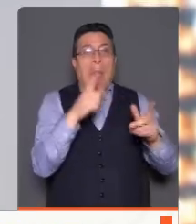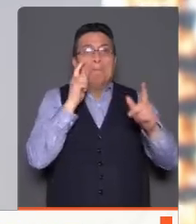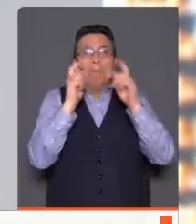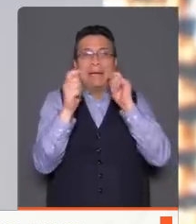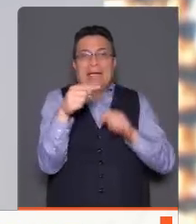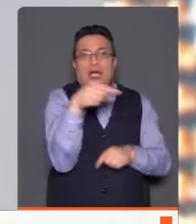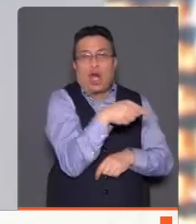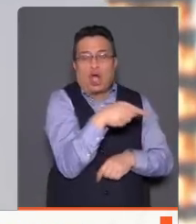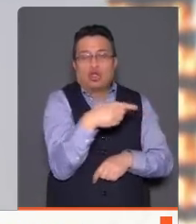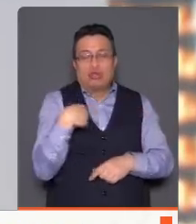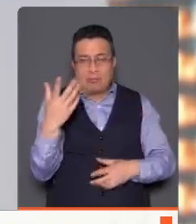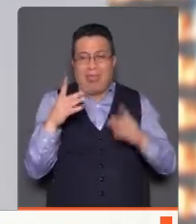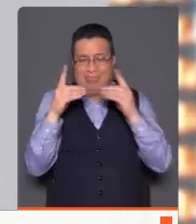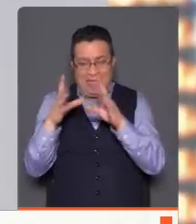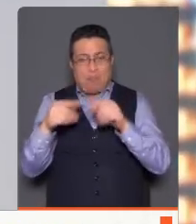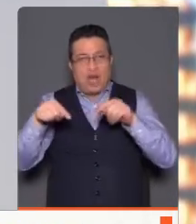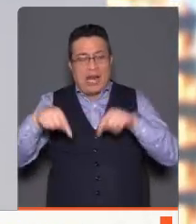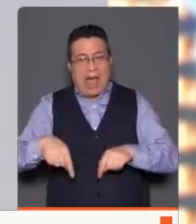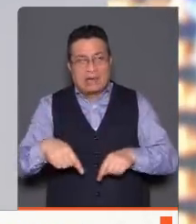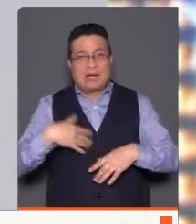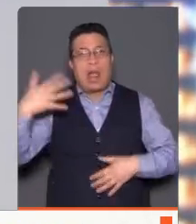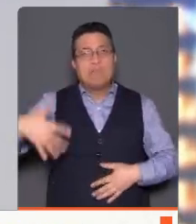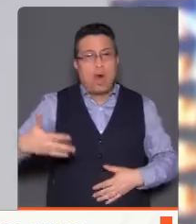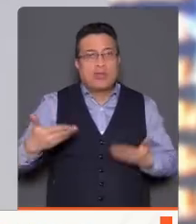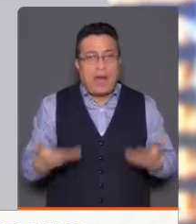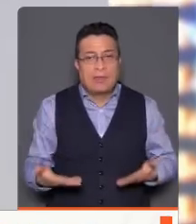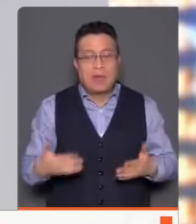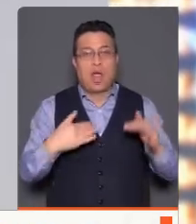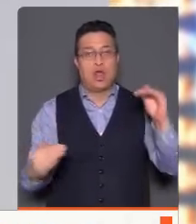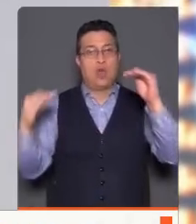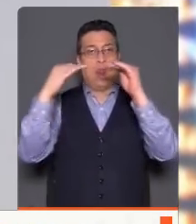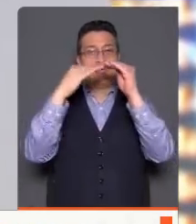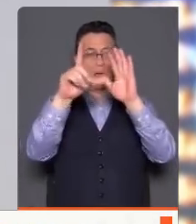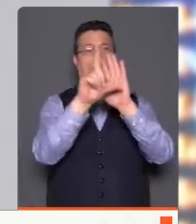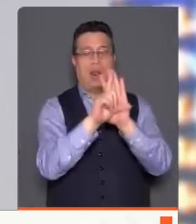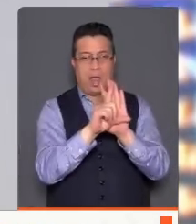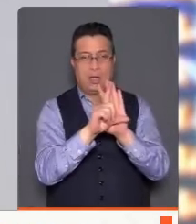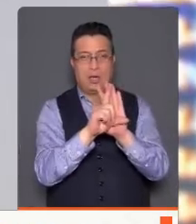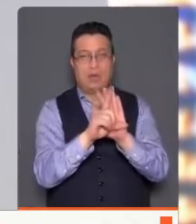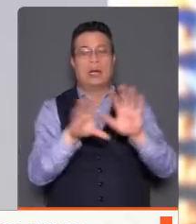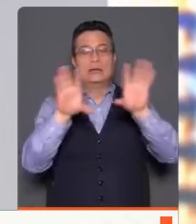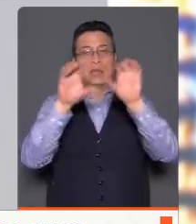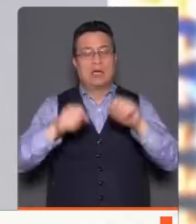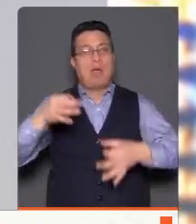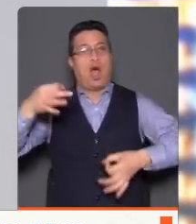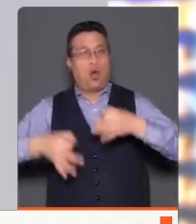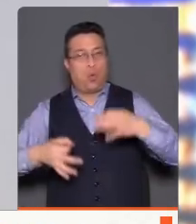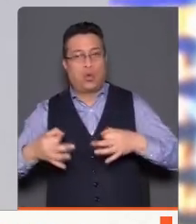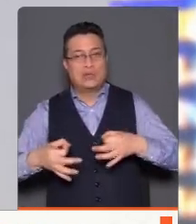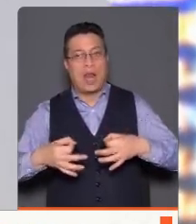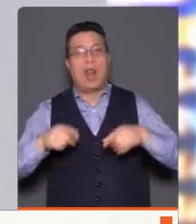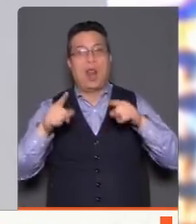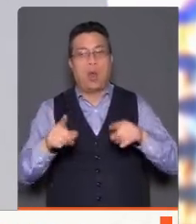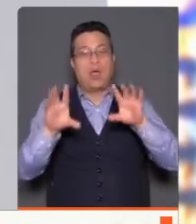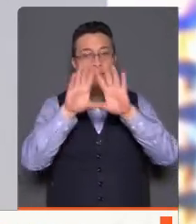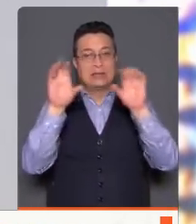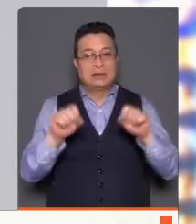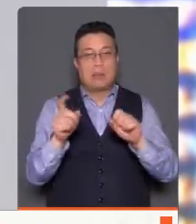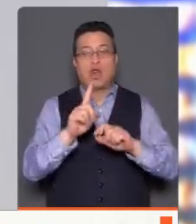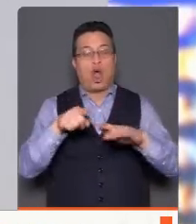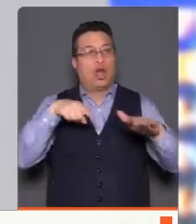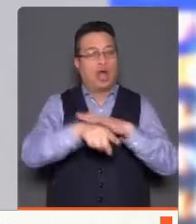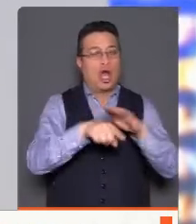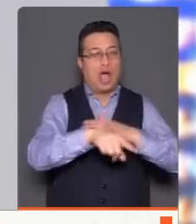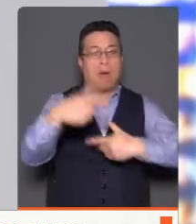bases democráticas que desde mi punto de vista son importantes? Igualdad ante la ley, que el sistema judicial sea un sistema que no tenga intromisiones